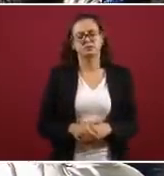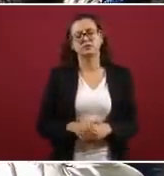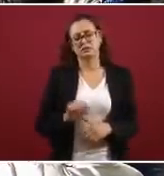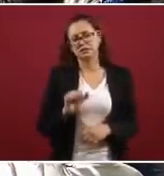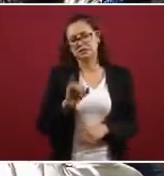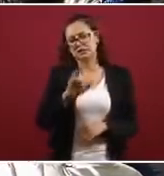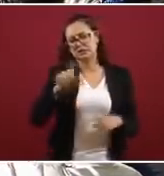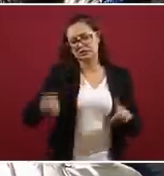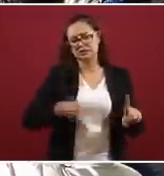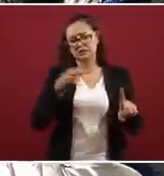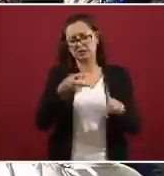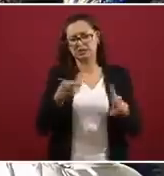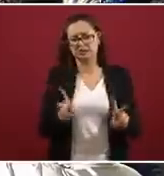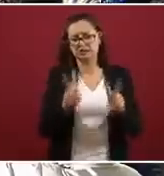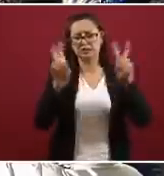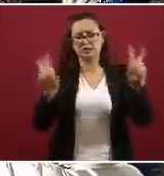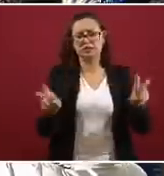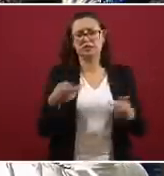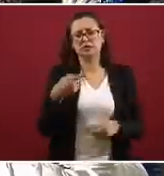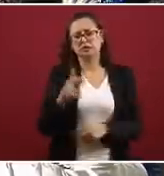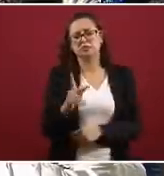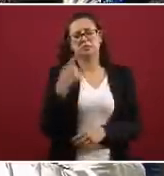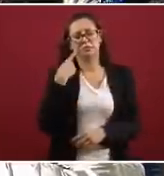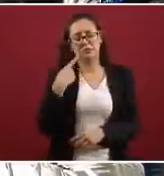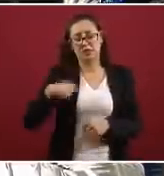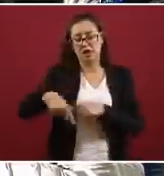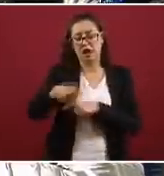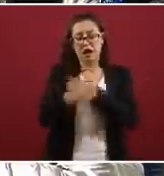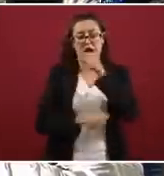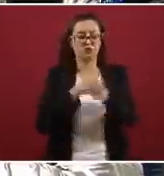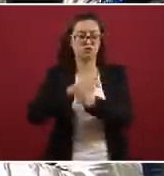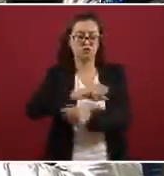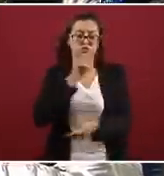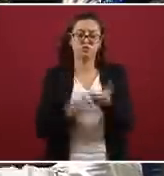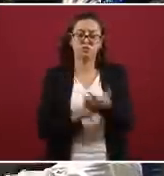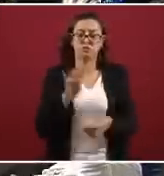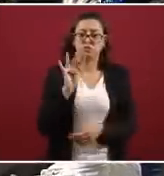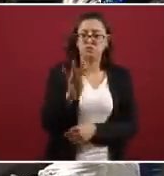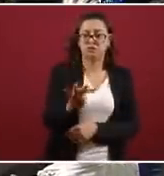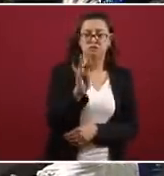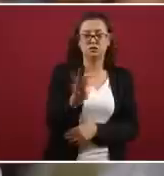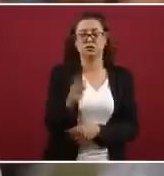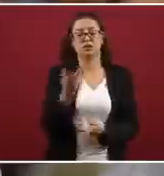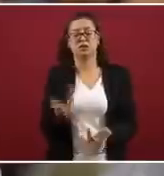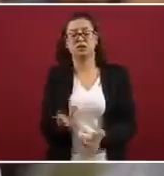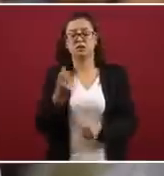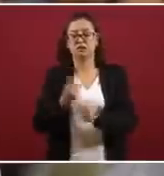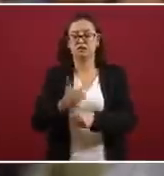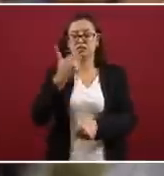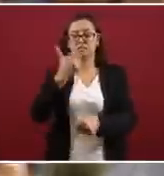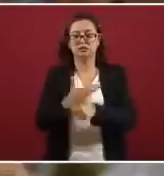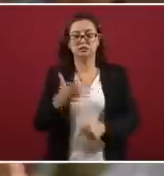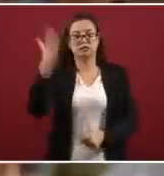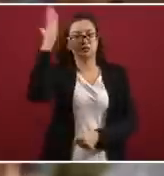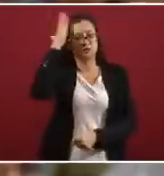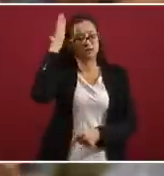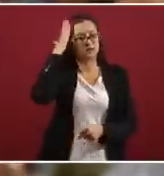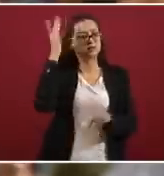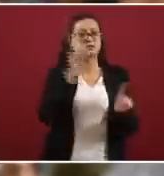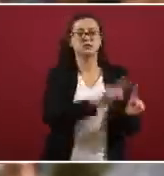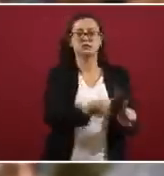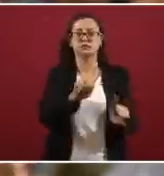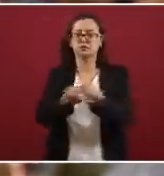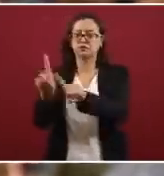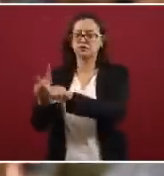de, pues ya se va a acabar el año 2019, presidente, y aún los titulares de las secretarías siguen despachando